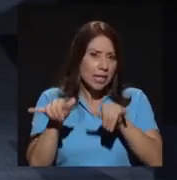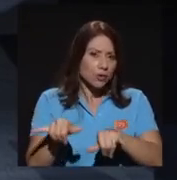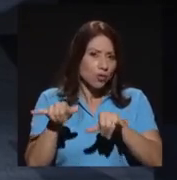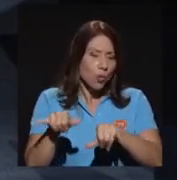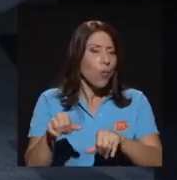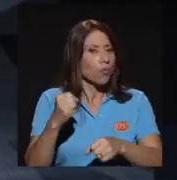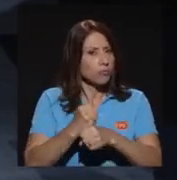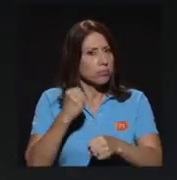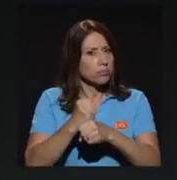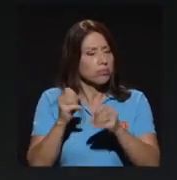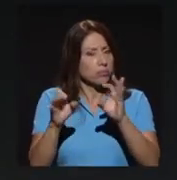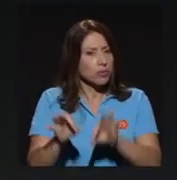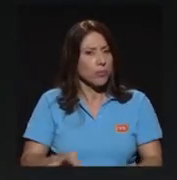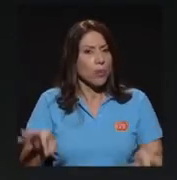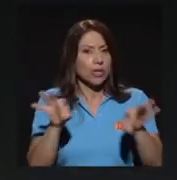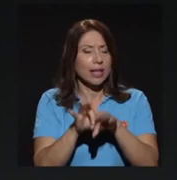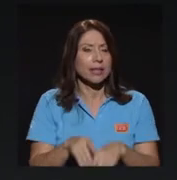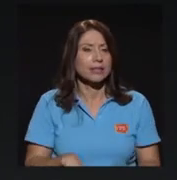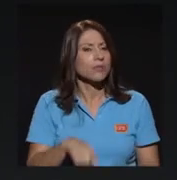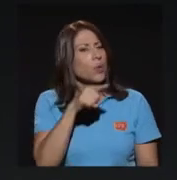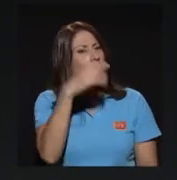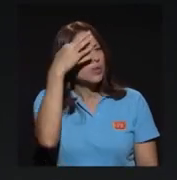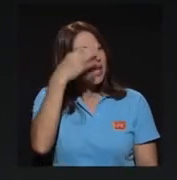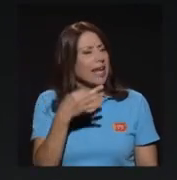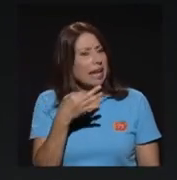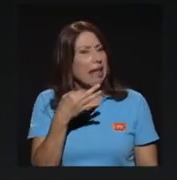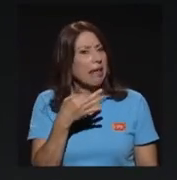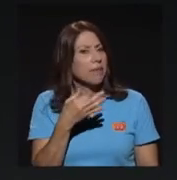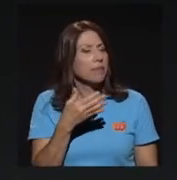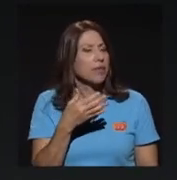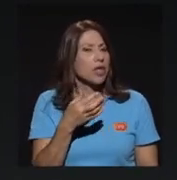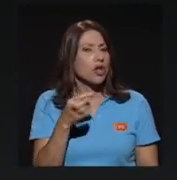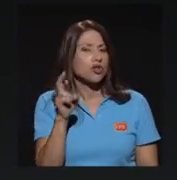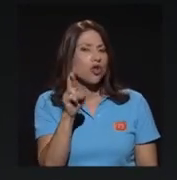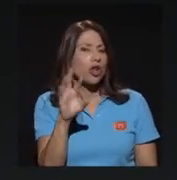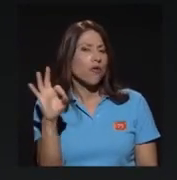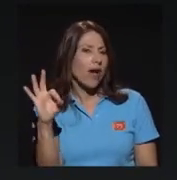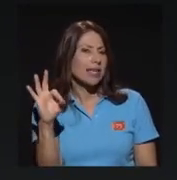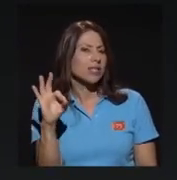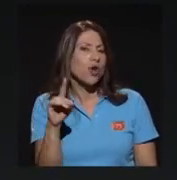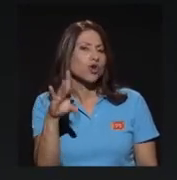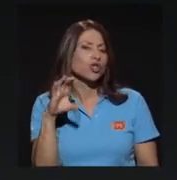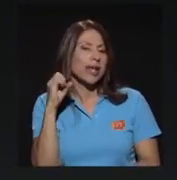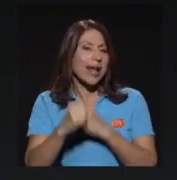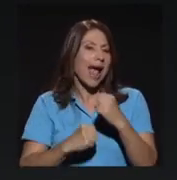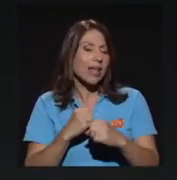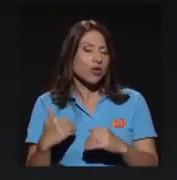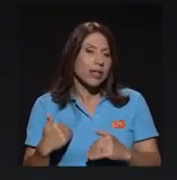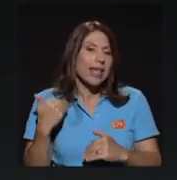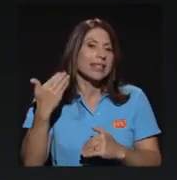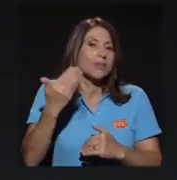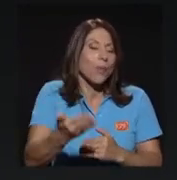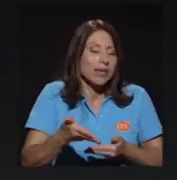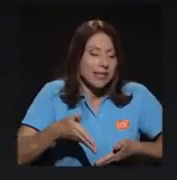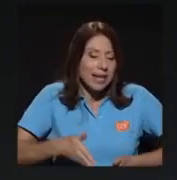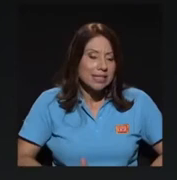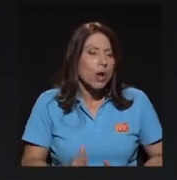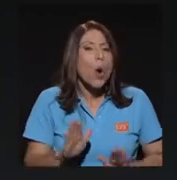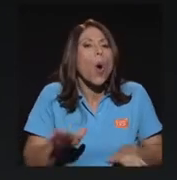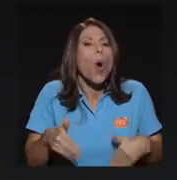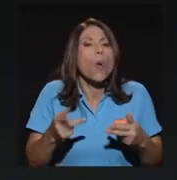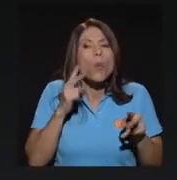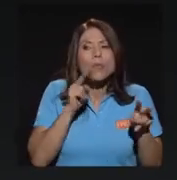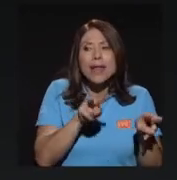como cree usted don wilbur que él vería cien años después de su nacimiento este país